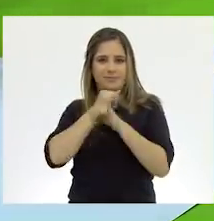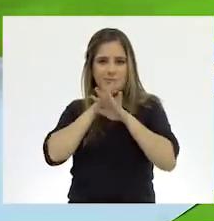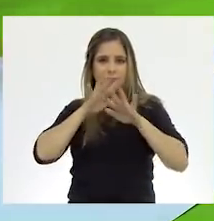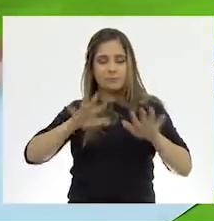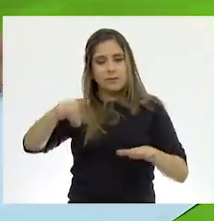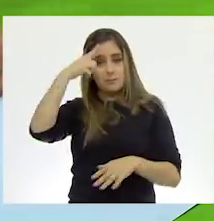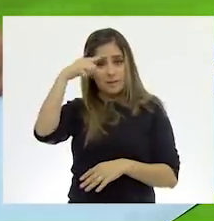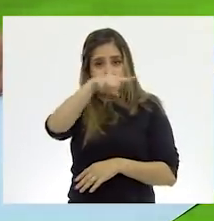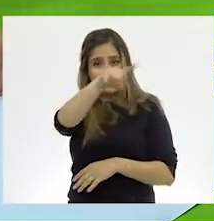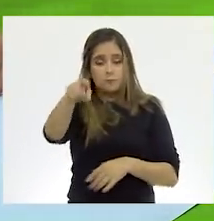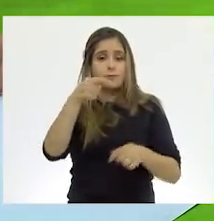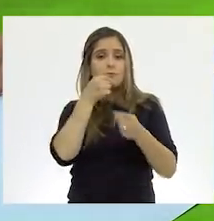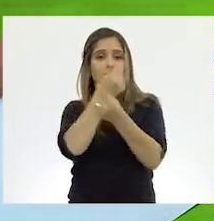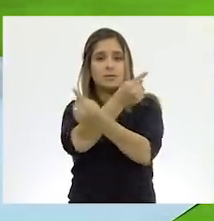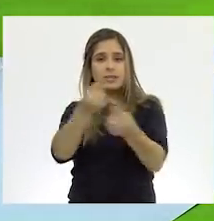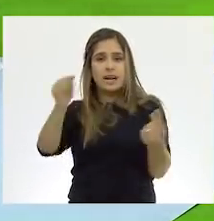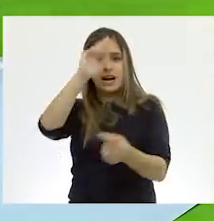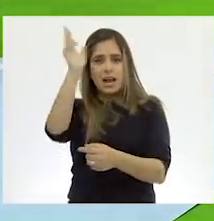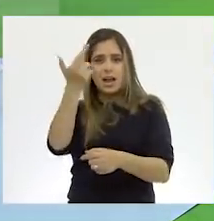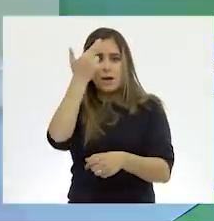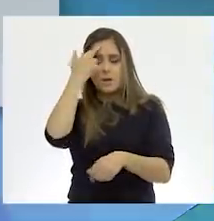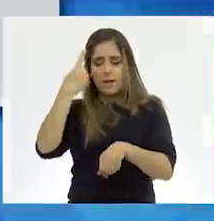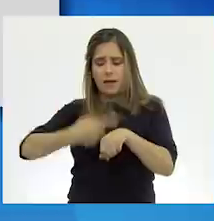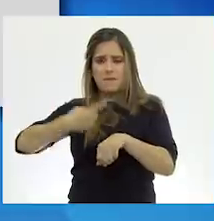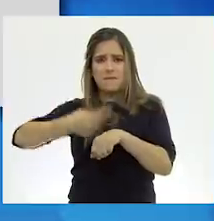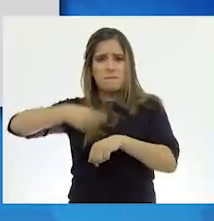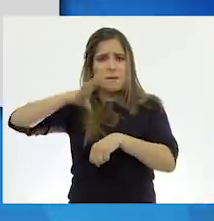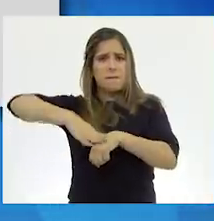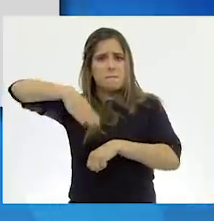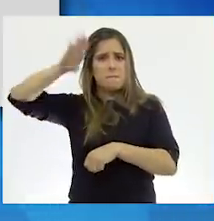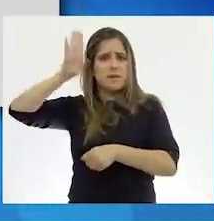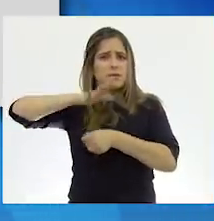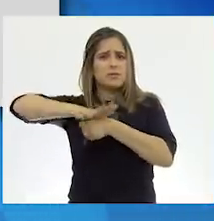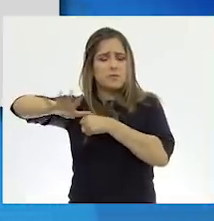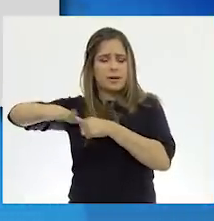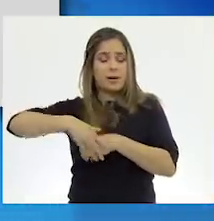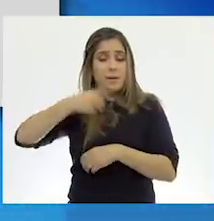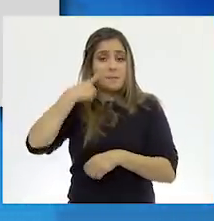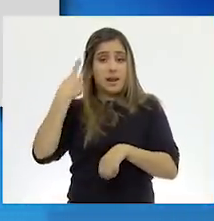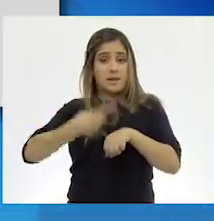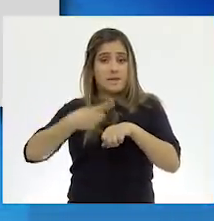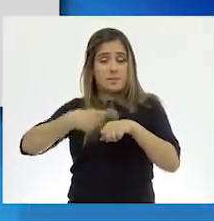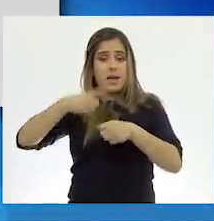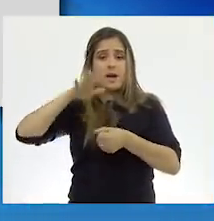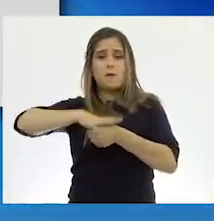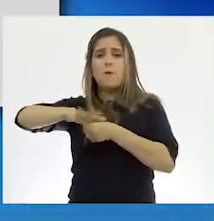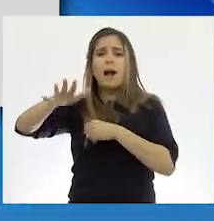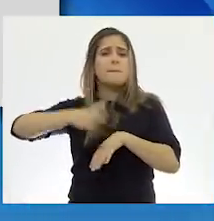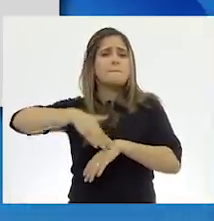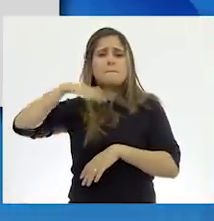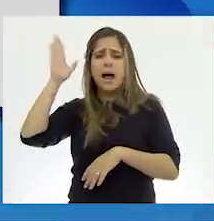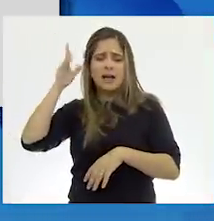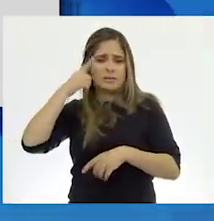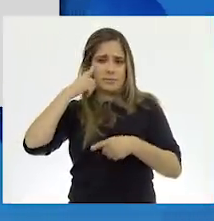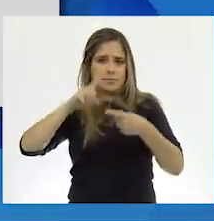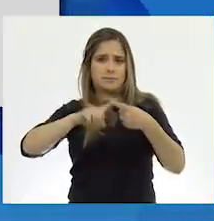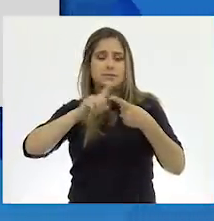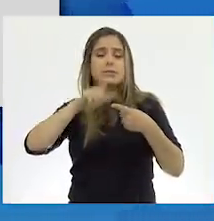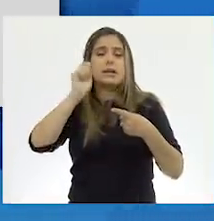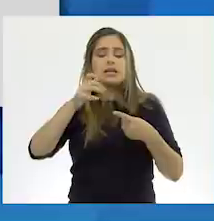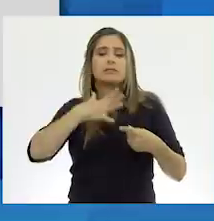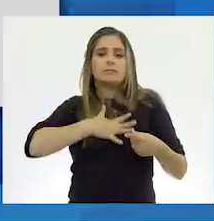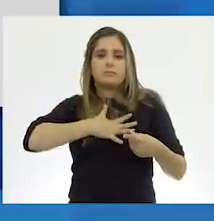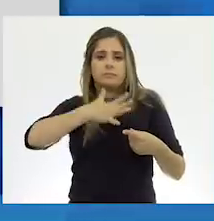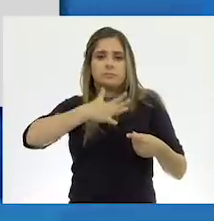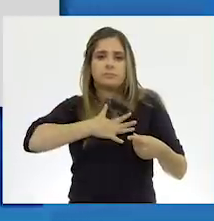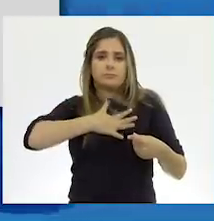las niñas y los niños recuerden lo que estuvieron investigando. Las enfermedades más frecuentes tienen que ver con el sistema